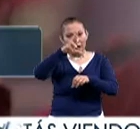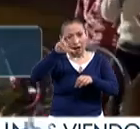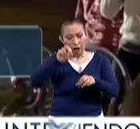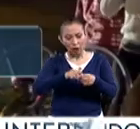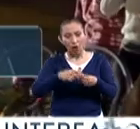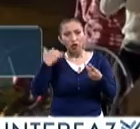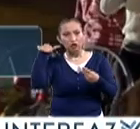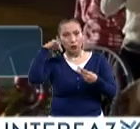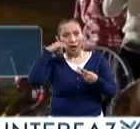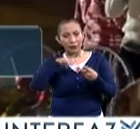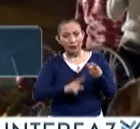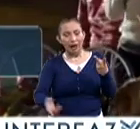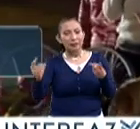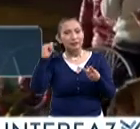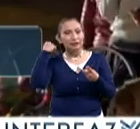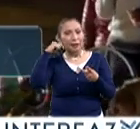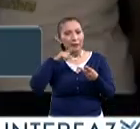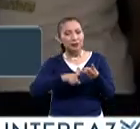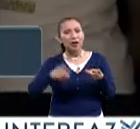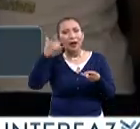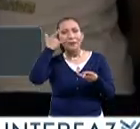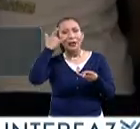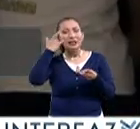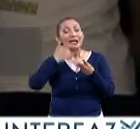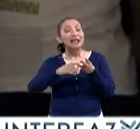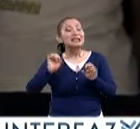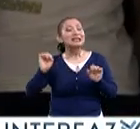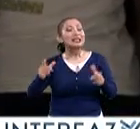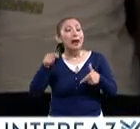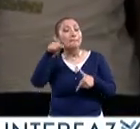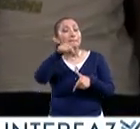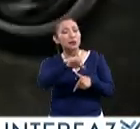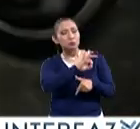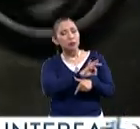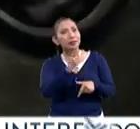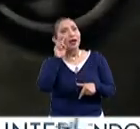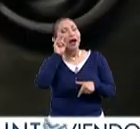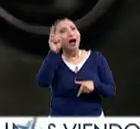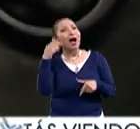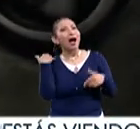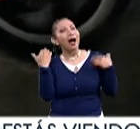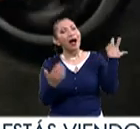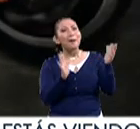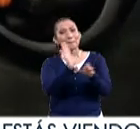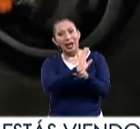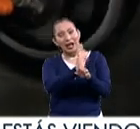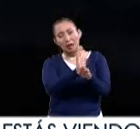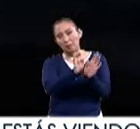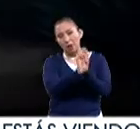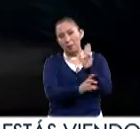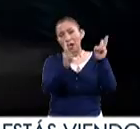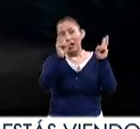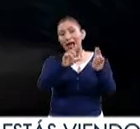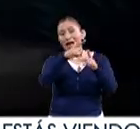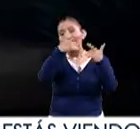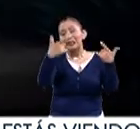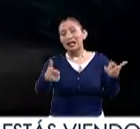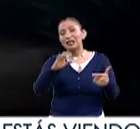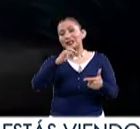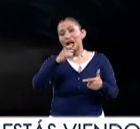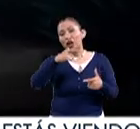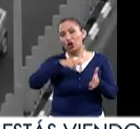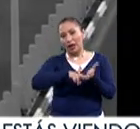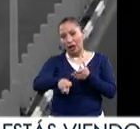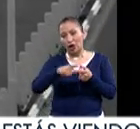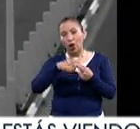Roo, Yucatán, Tabasco, Campeche y Chiapas podrán disfrutar de películas como La leyenda del charro